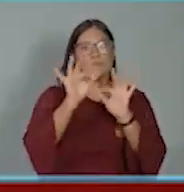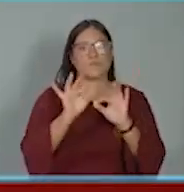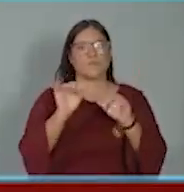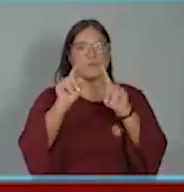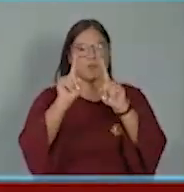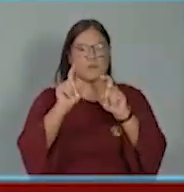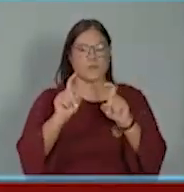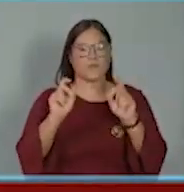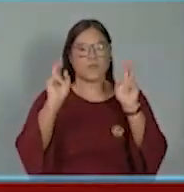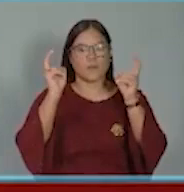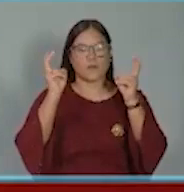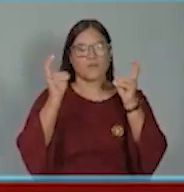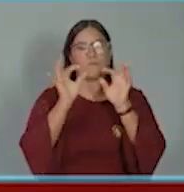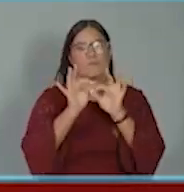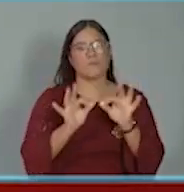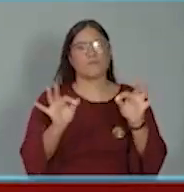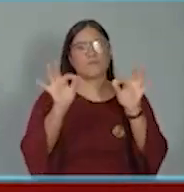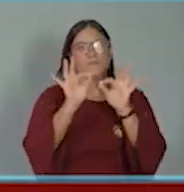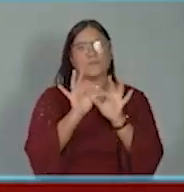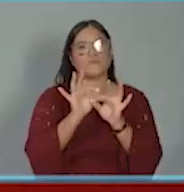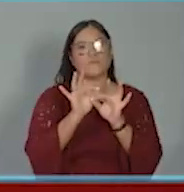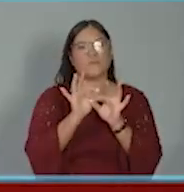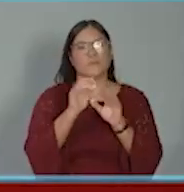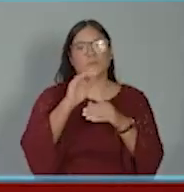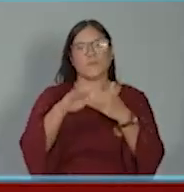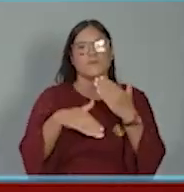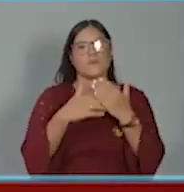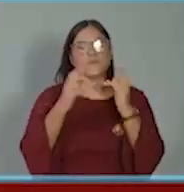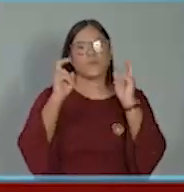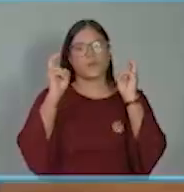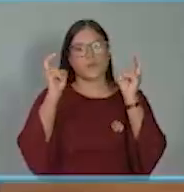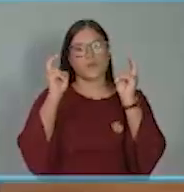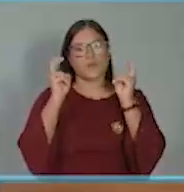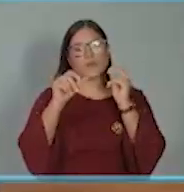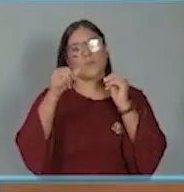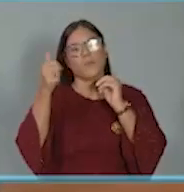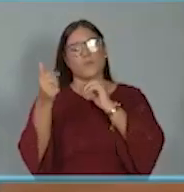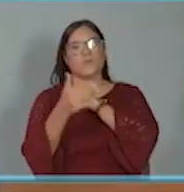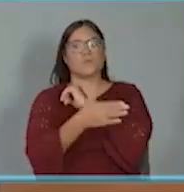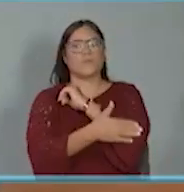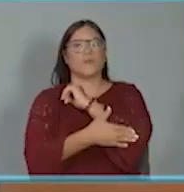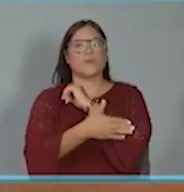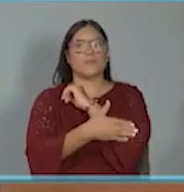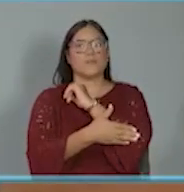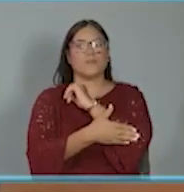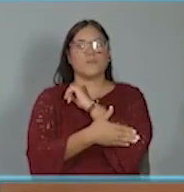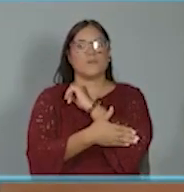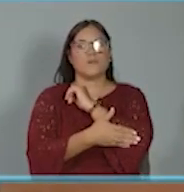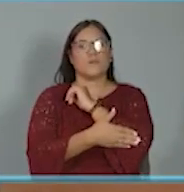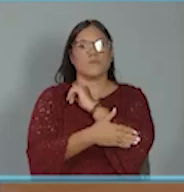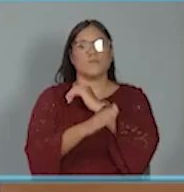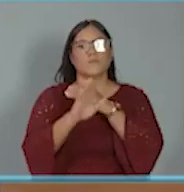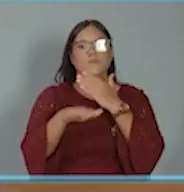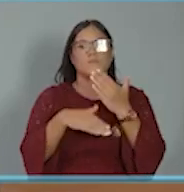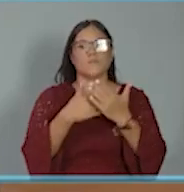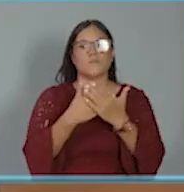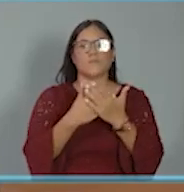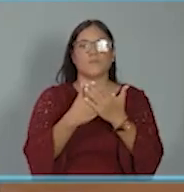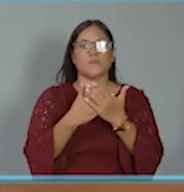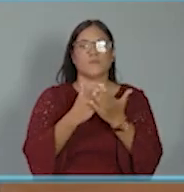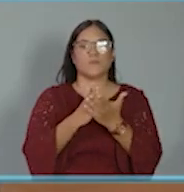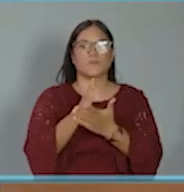de investigar algunos temas que eran relevantes para todo el tema del desarrollo de nuestros países pero es sobre todo cuando